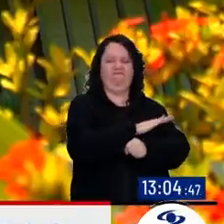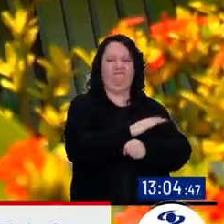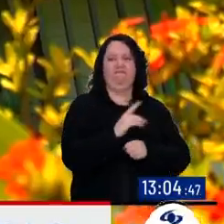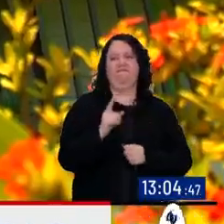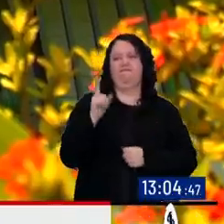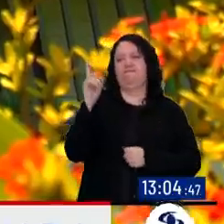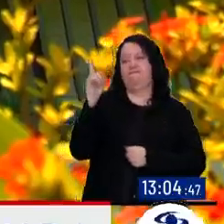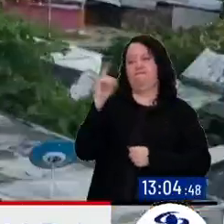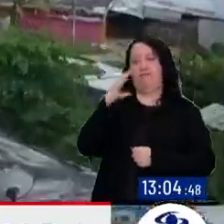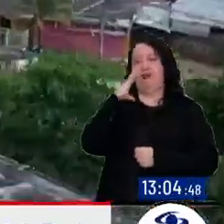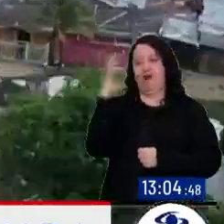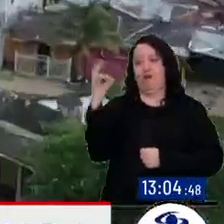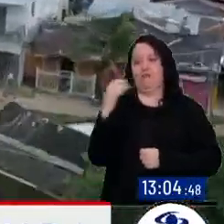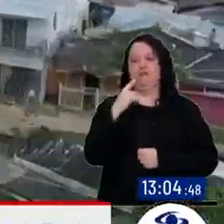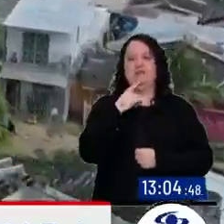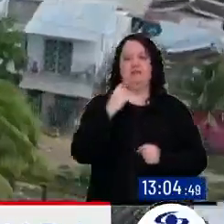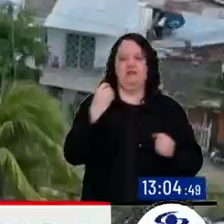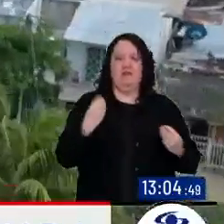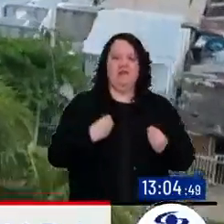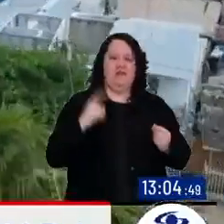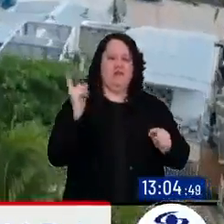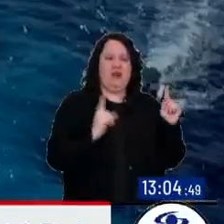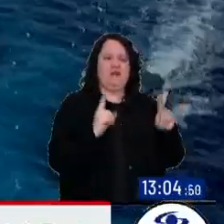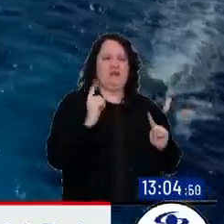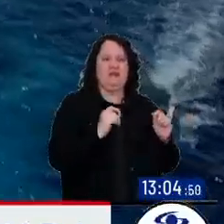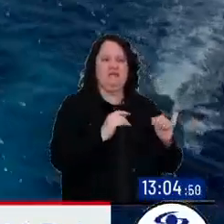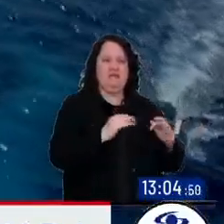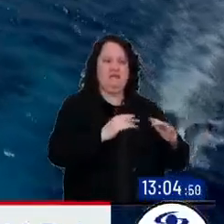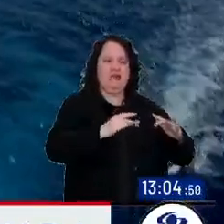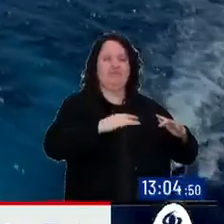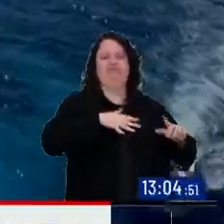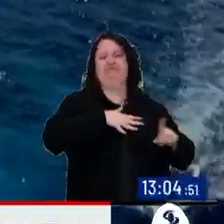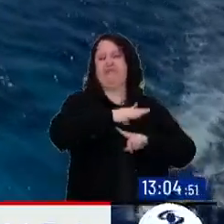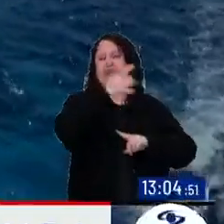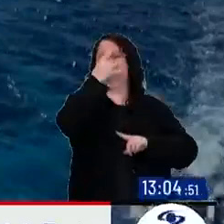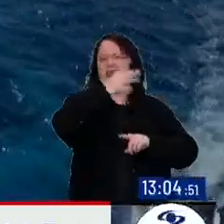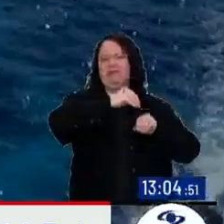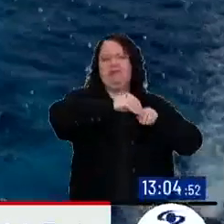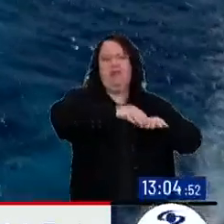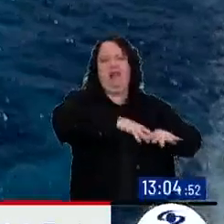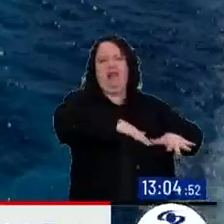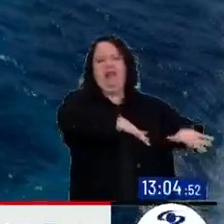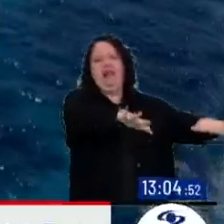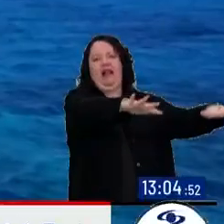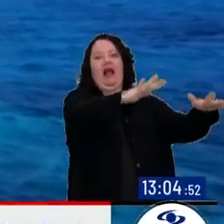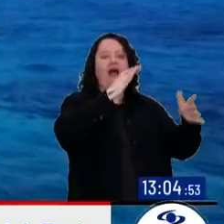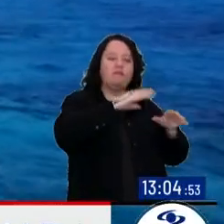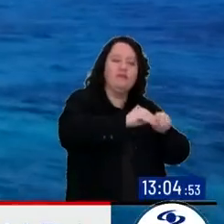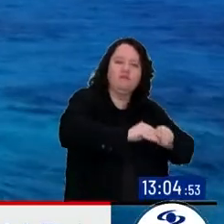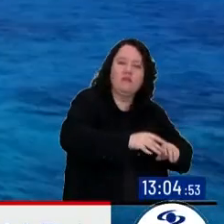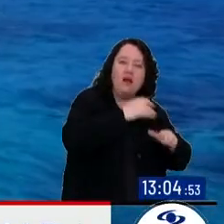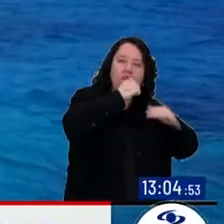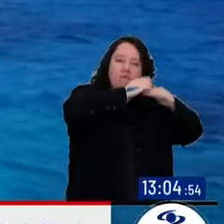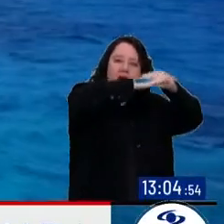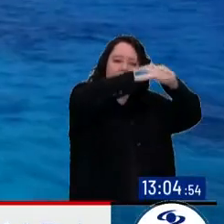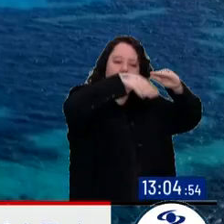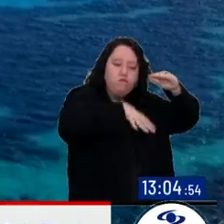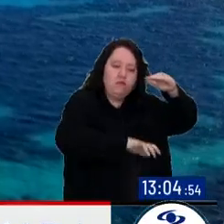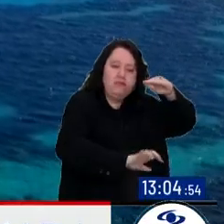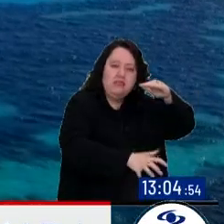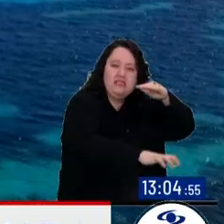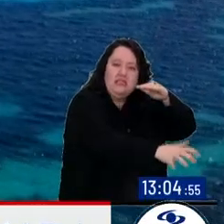James afirma que el desbordamiento de habitantes disparó la contaminación que está acabando con la barrera coralina que protege a la